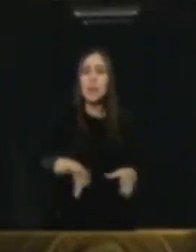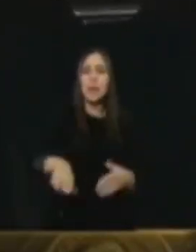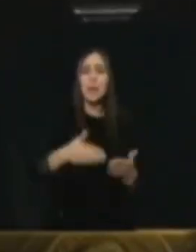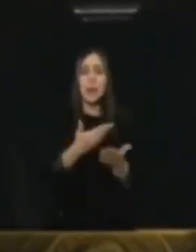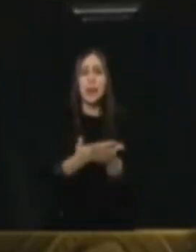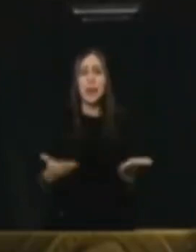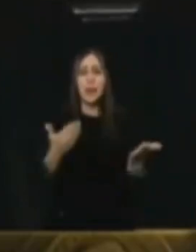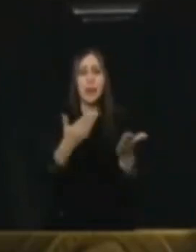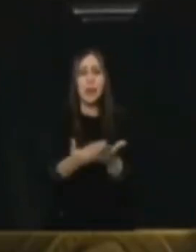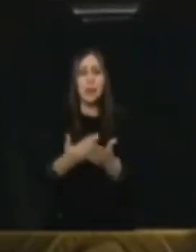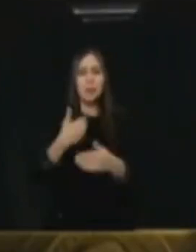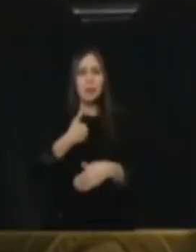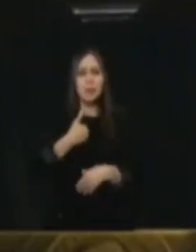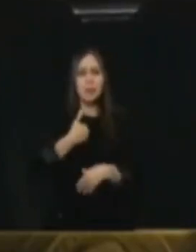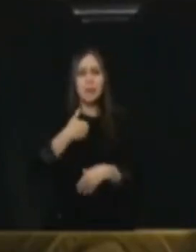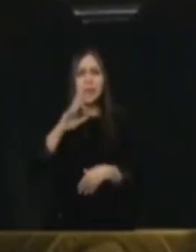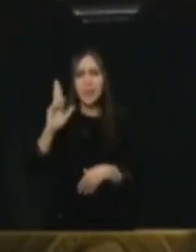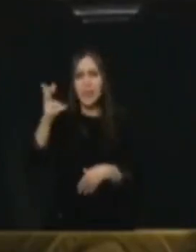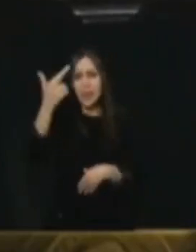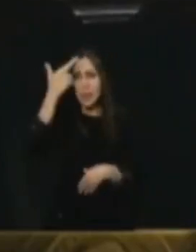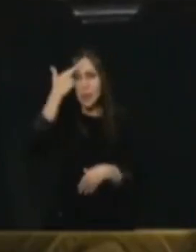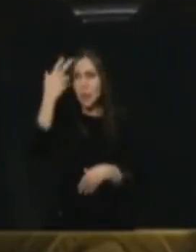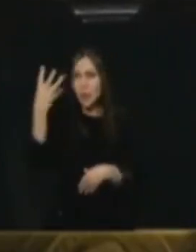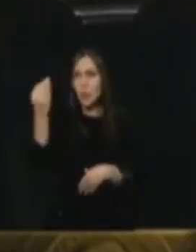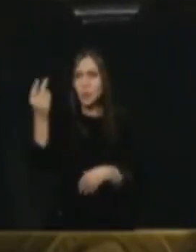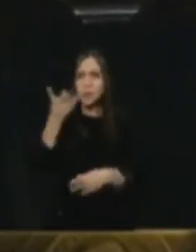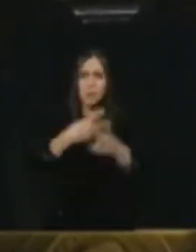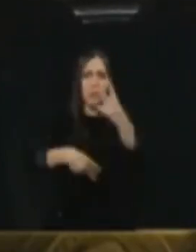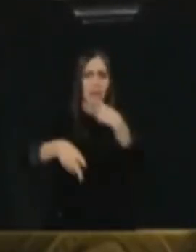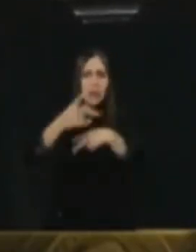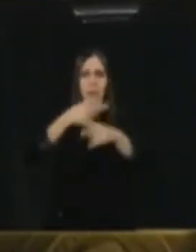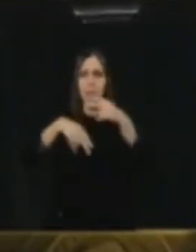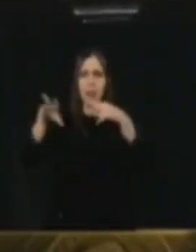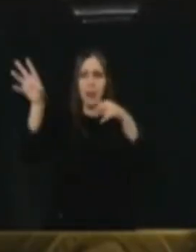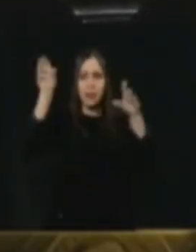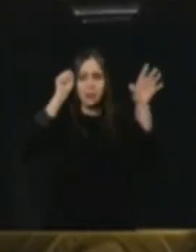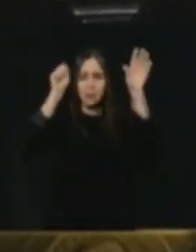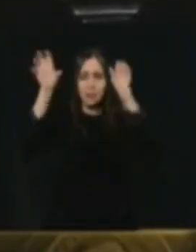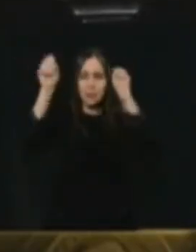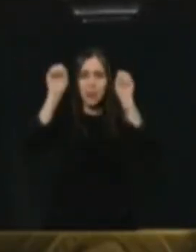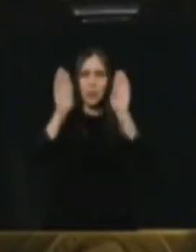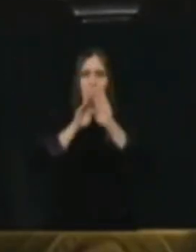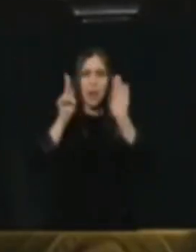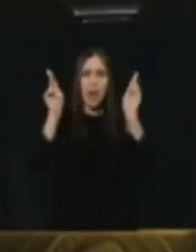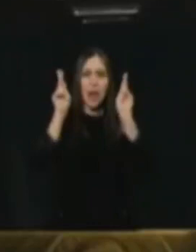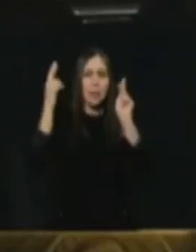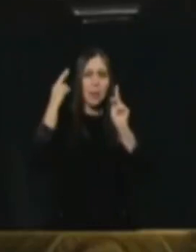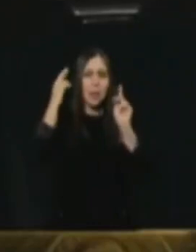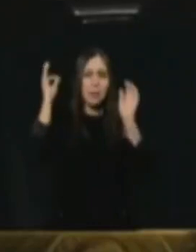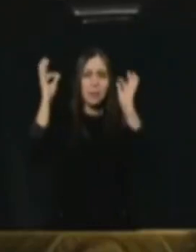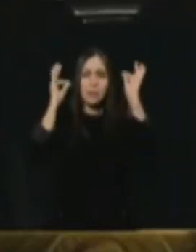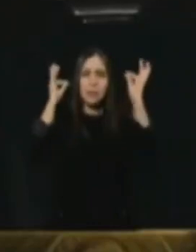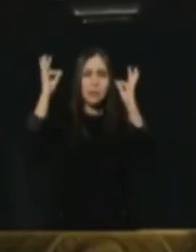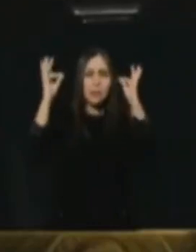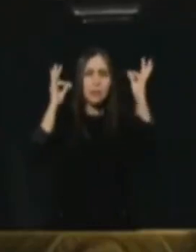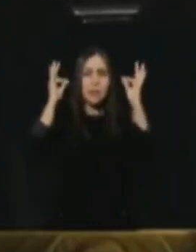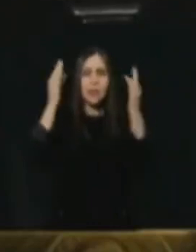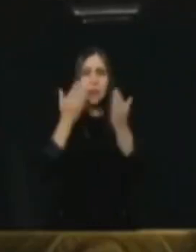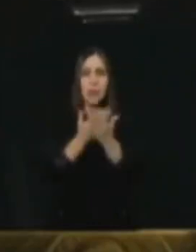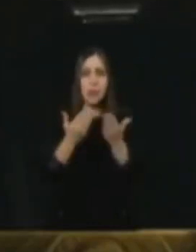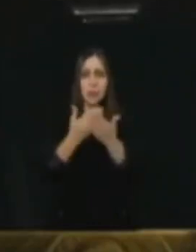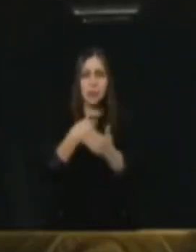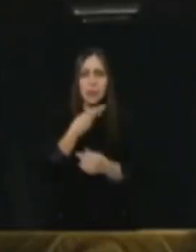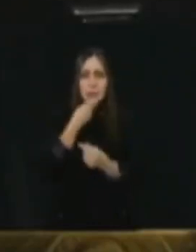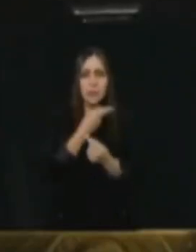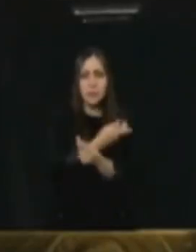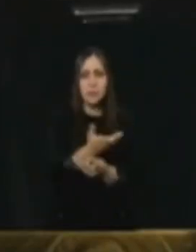mí como abejas y repito en voz baja que hoy ustedes, senadores